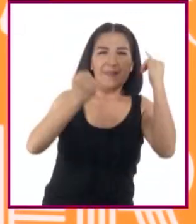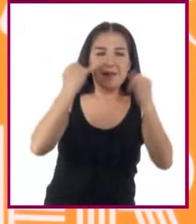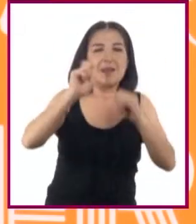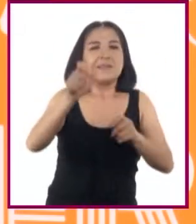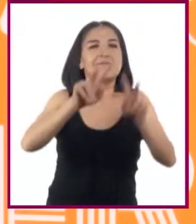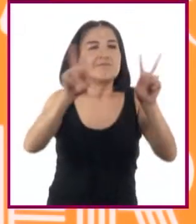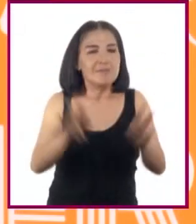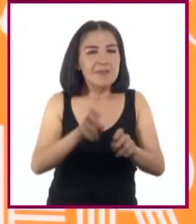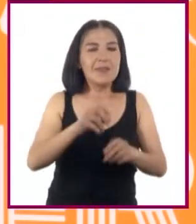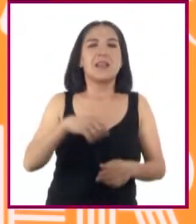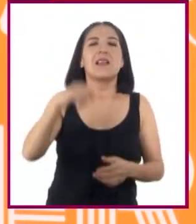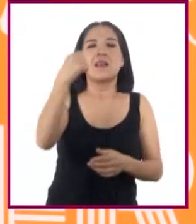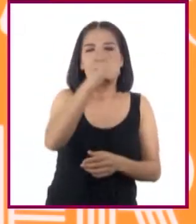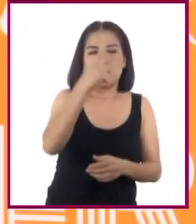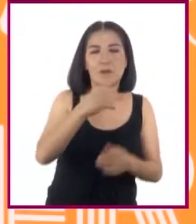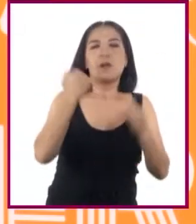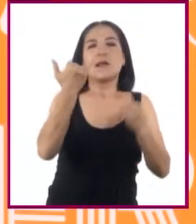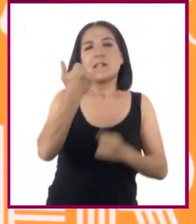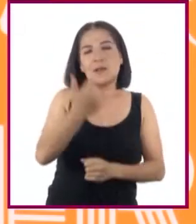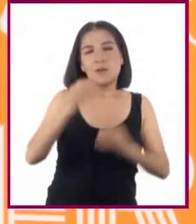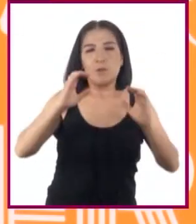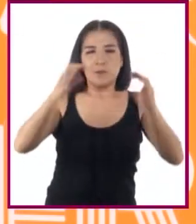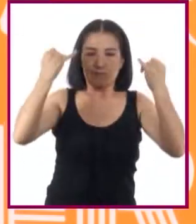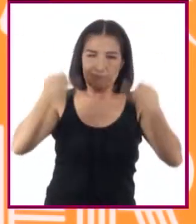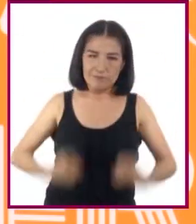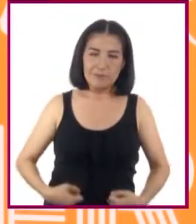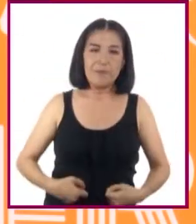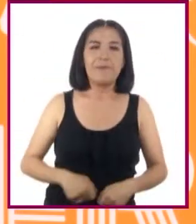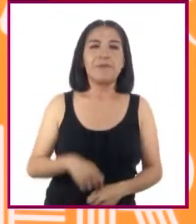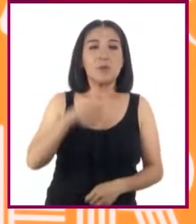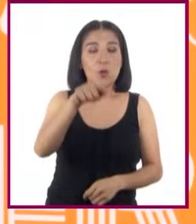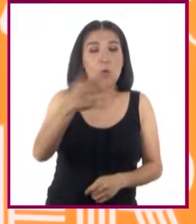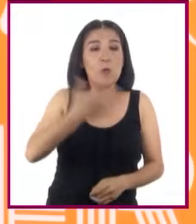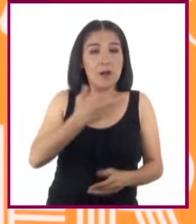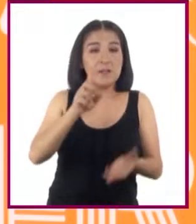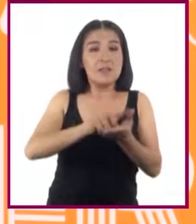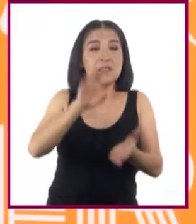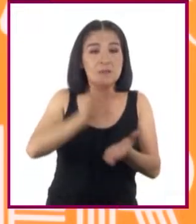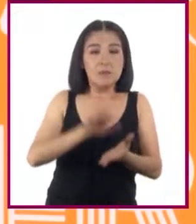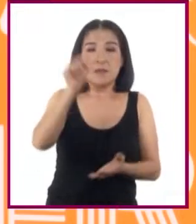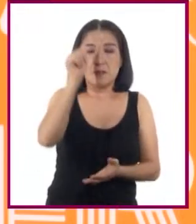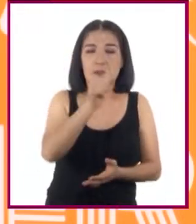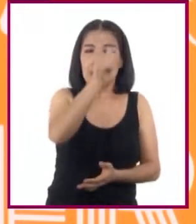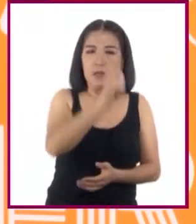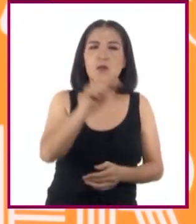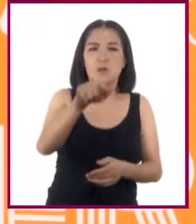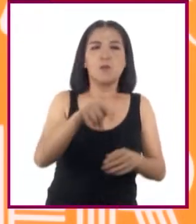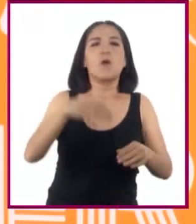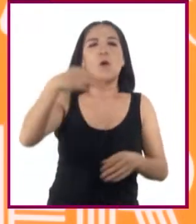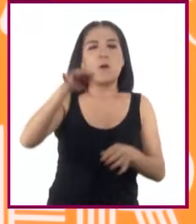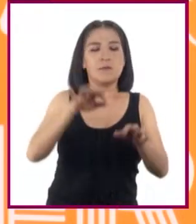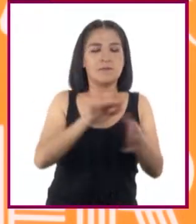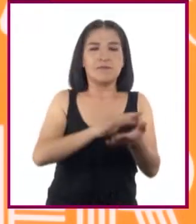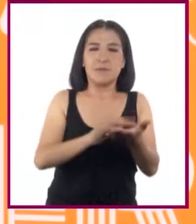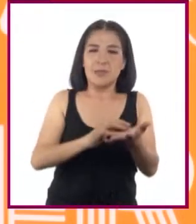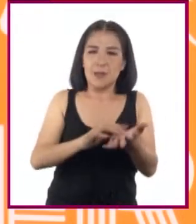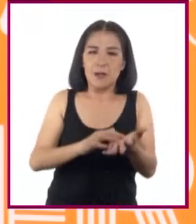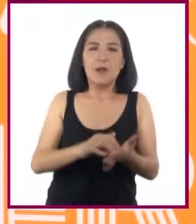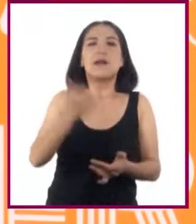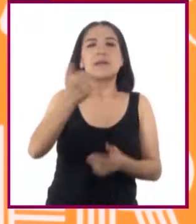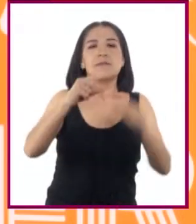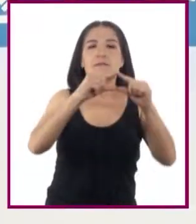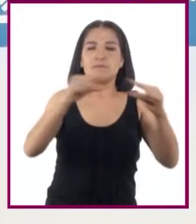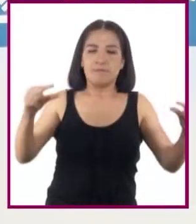de adicciones y el cuidado de la integridad. Si tienes discapacidad visual, prepara tus hojas Ledger, tu punzón y tu